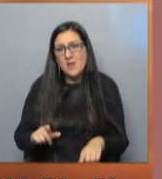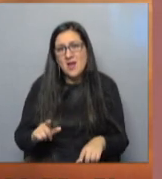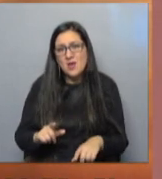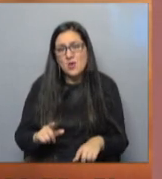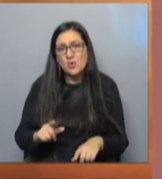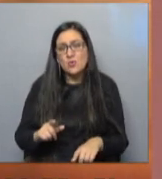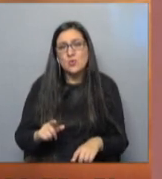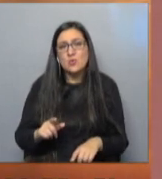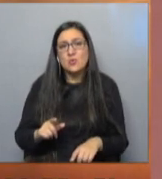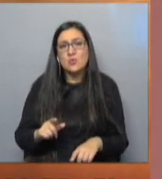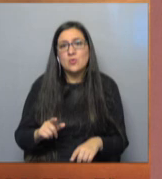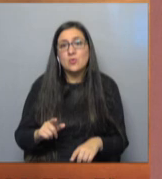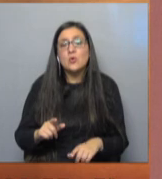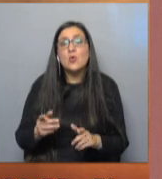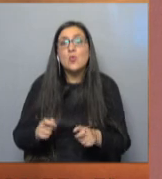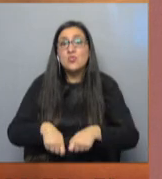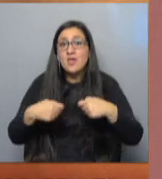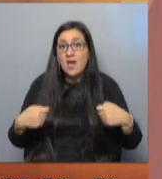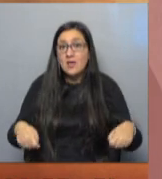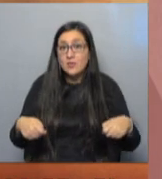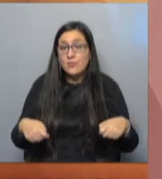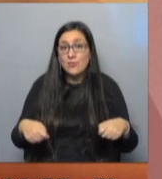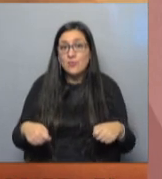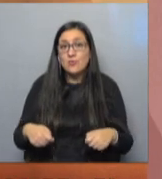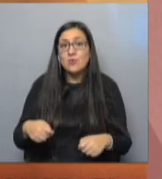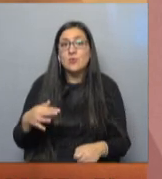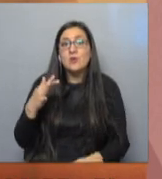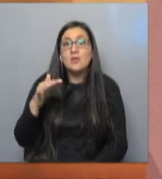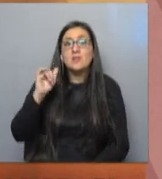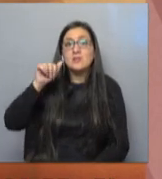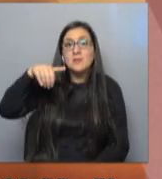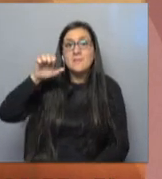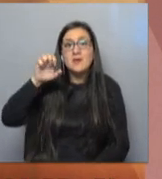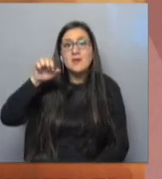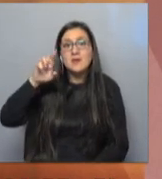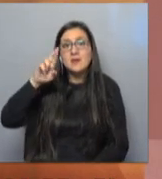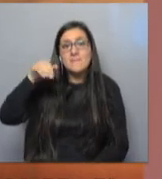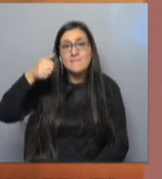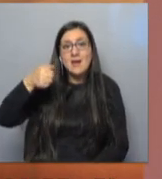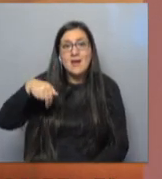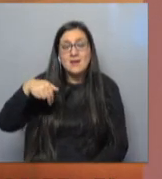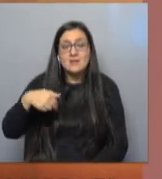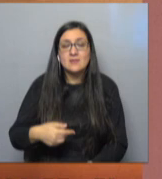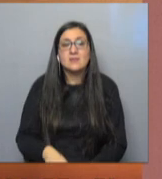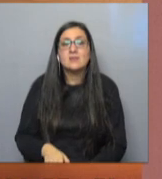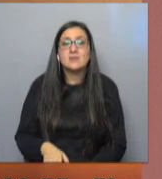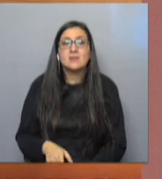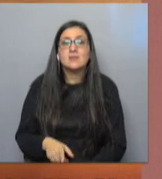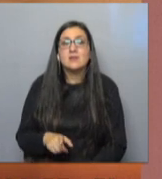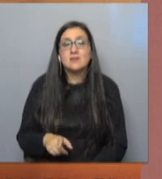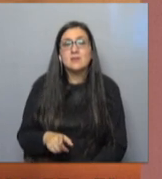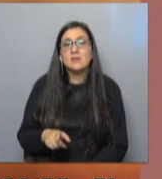timerman cuando esté timerman le reprocha una magnífica por otra parte